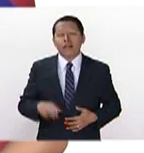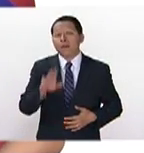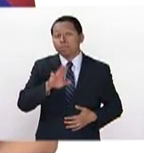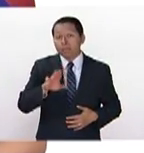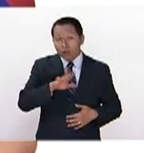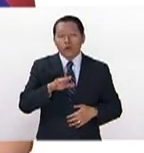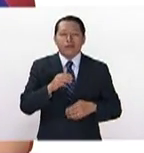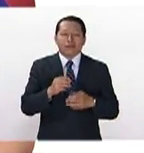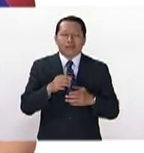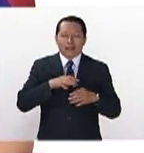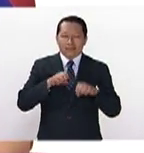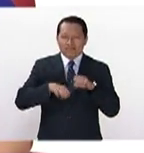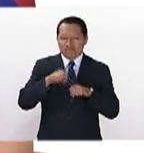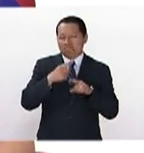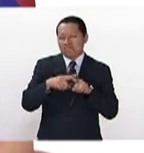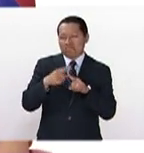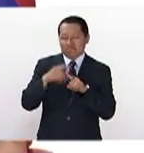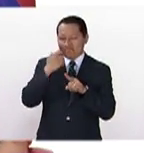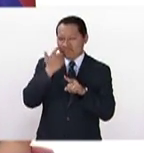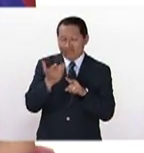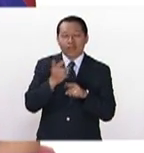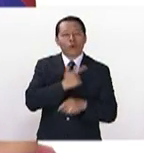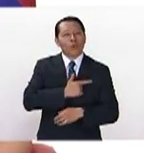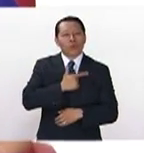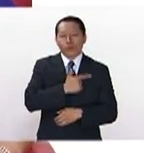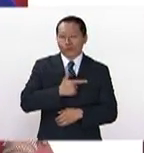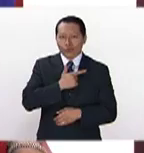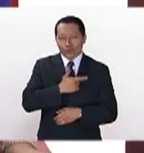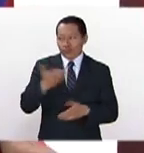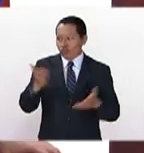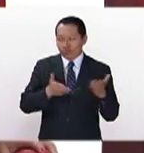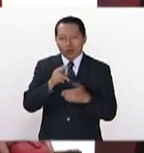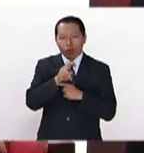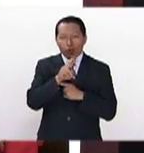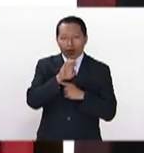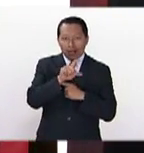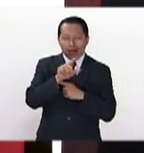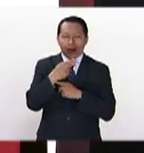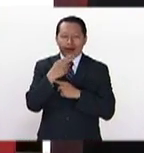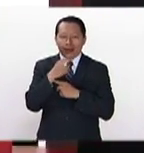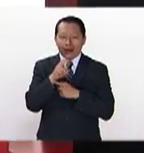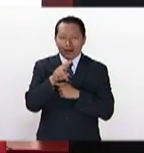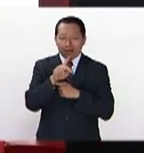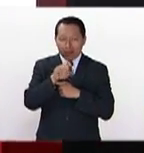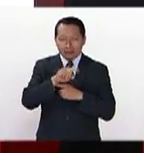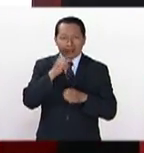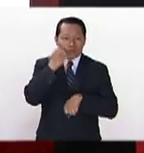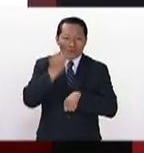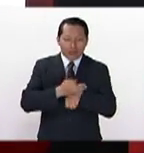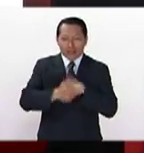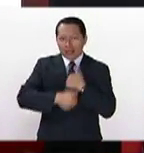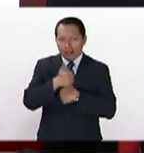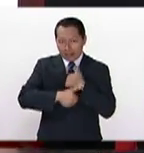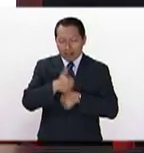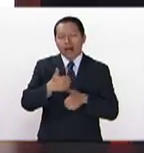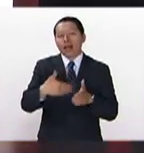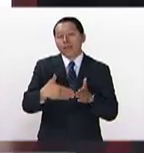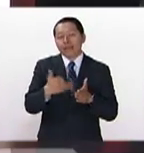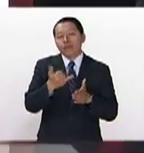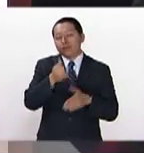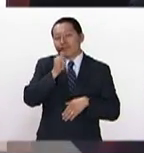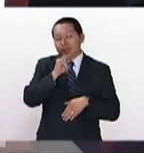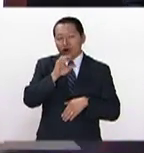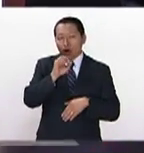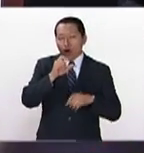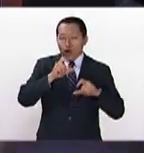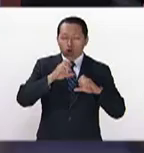Miércoles de Emprendedores y nos da muchísimo gusto que estén aquí en el estudio Uriel Hernández. Él es estudiante de la carrera en Alimentos y Bebidas